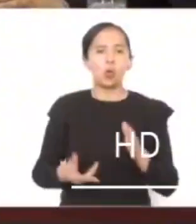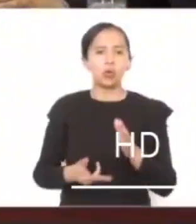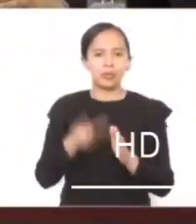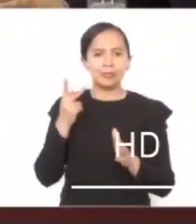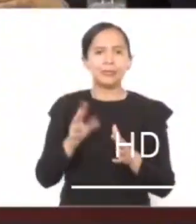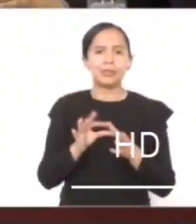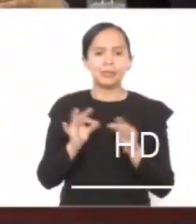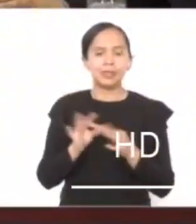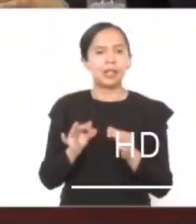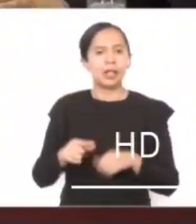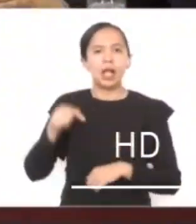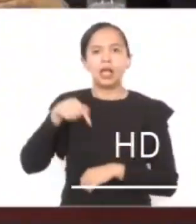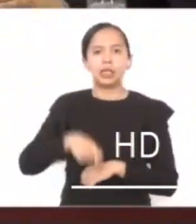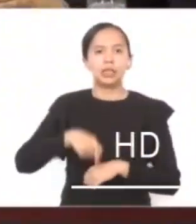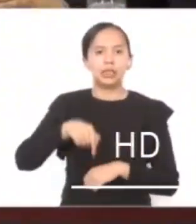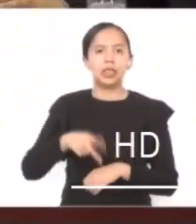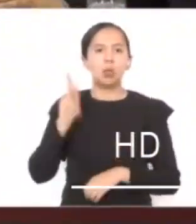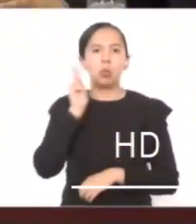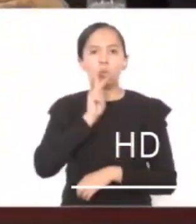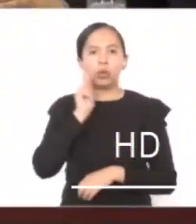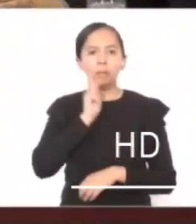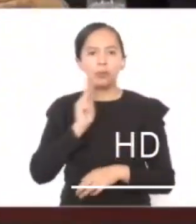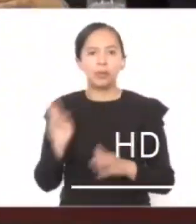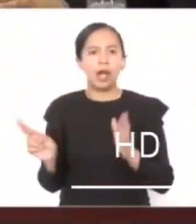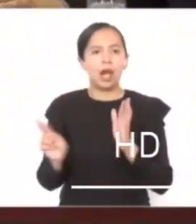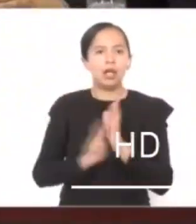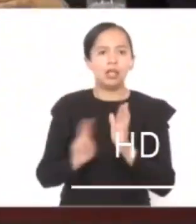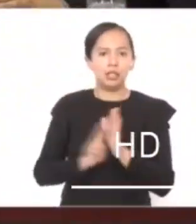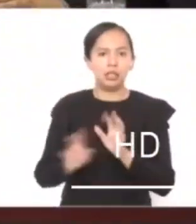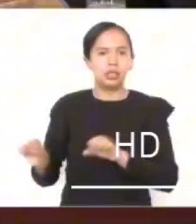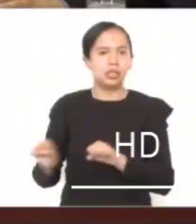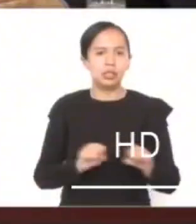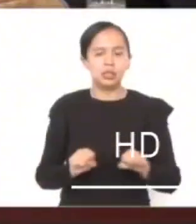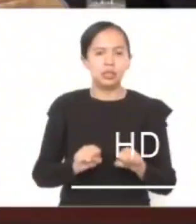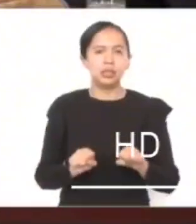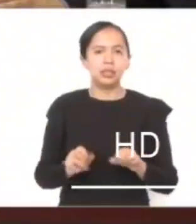refrendar que fue un éxito la realización del simulacro